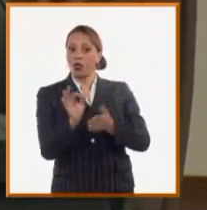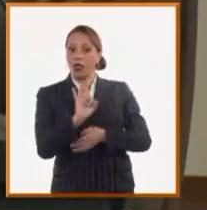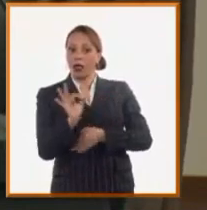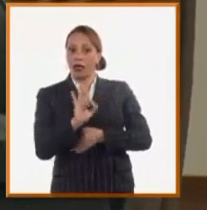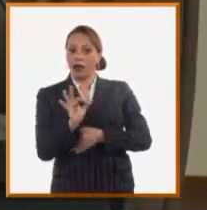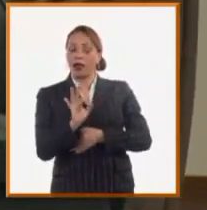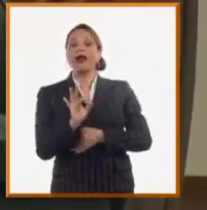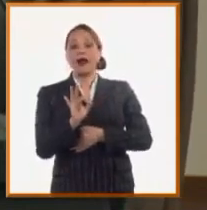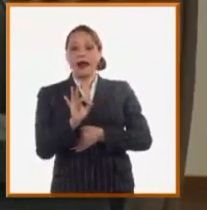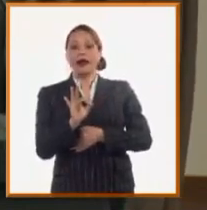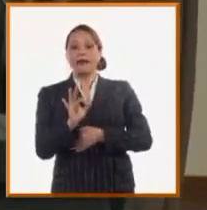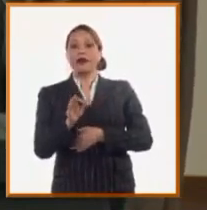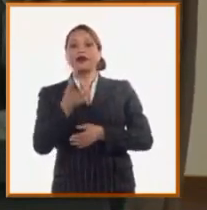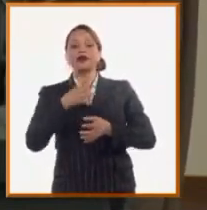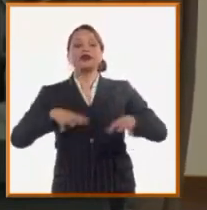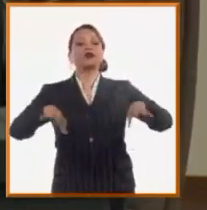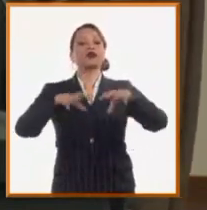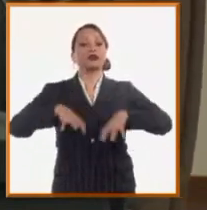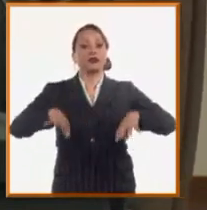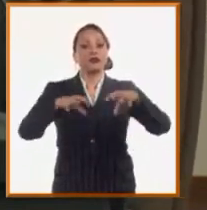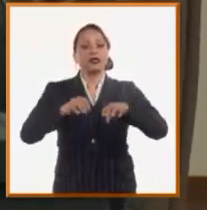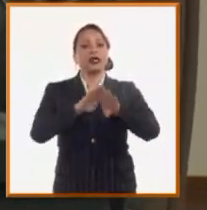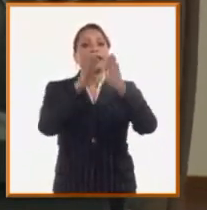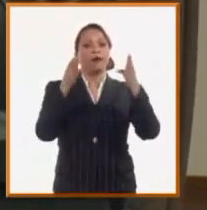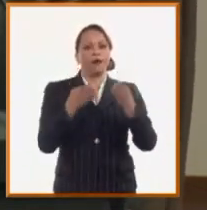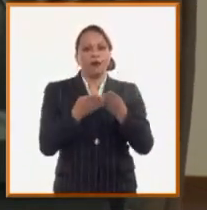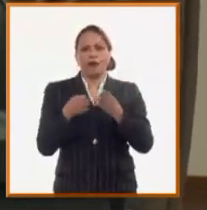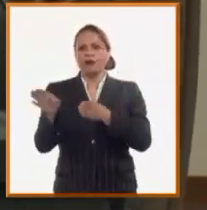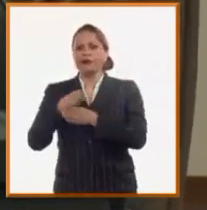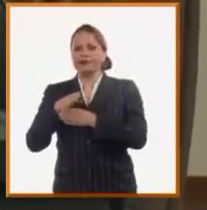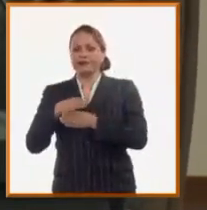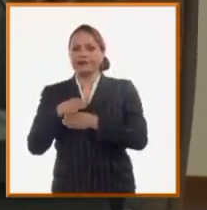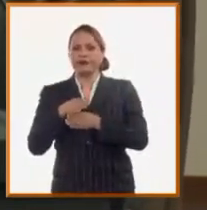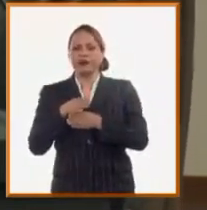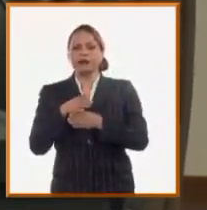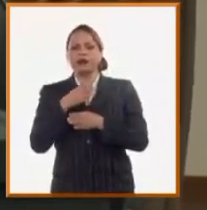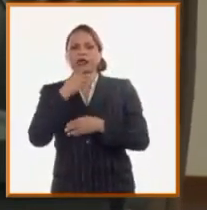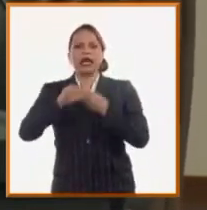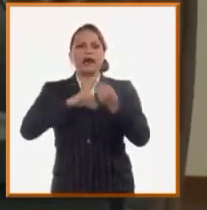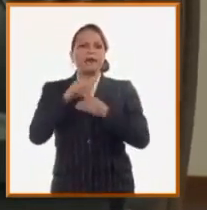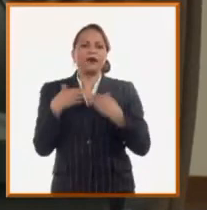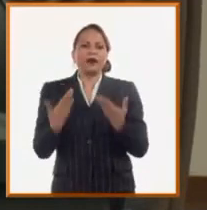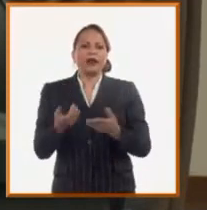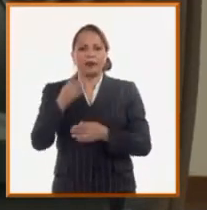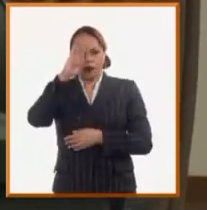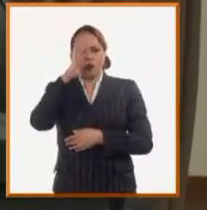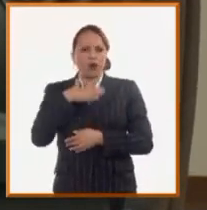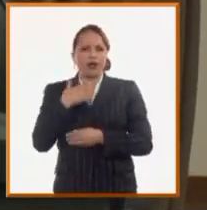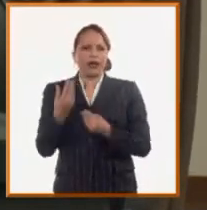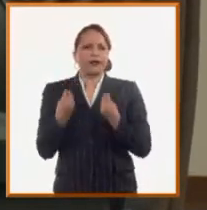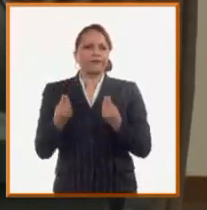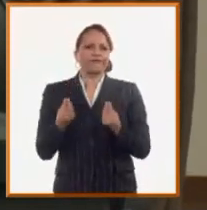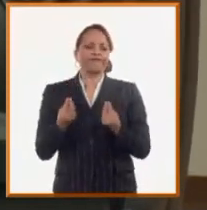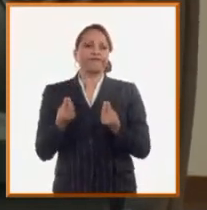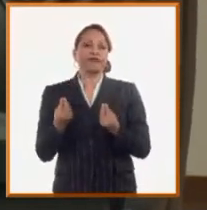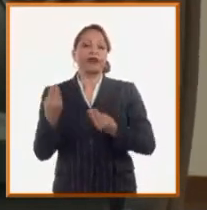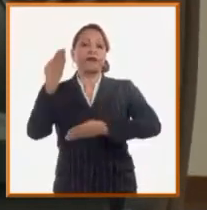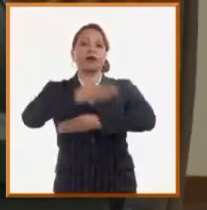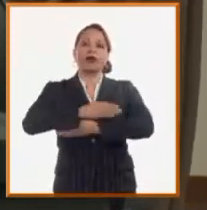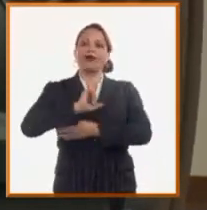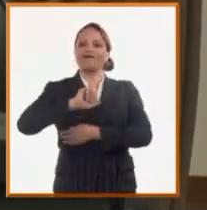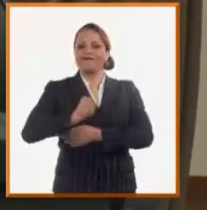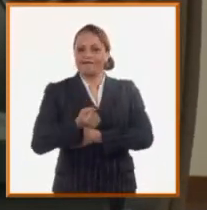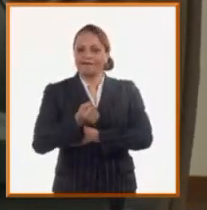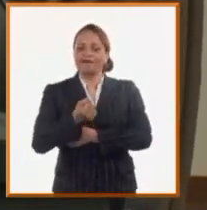Y sí había crisis multidimensional en el mundo, reconocido y todo eso. ¿Qué fue lo que cambió para Cuba? Bloqueo recrudecido.